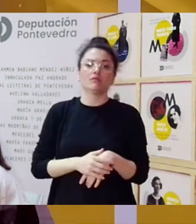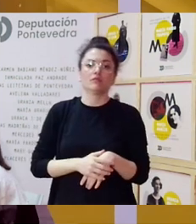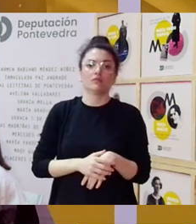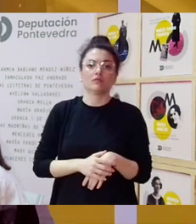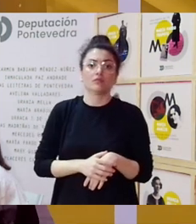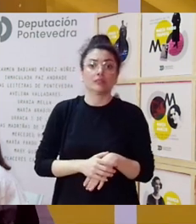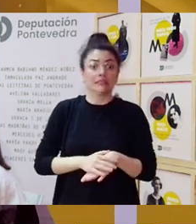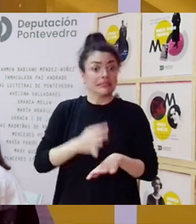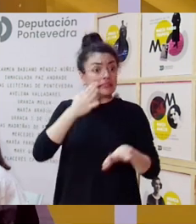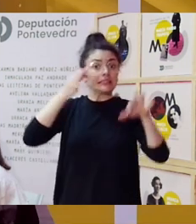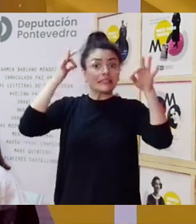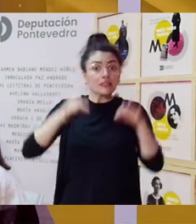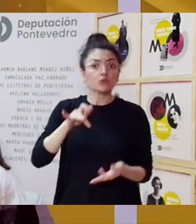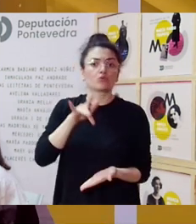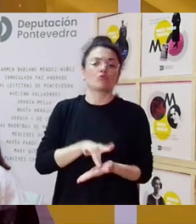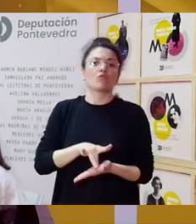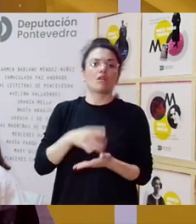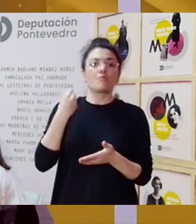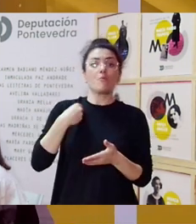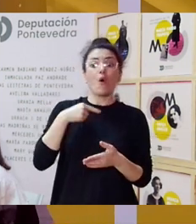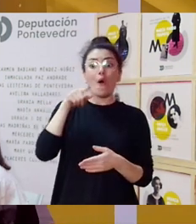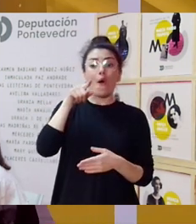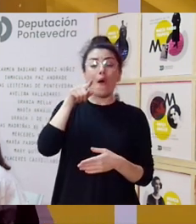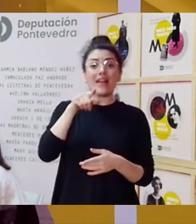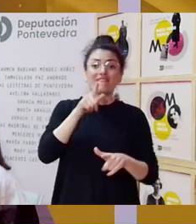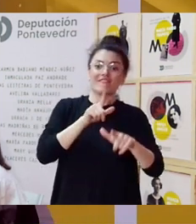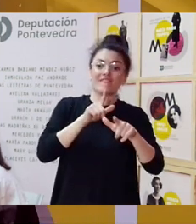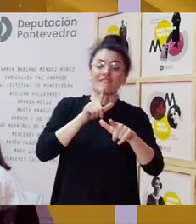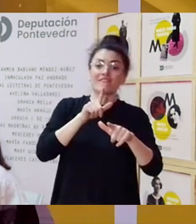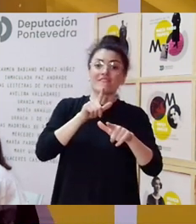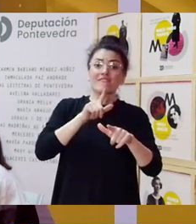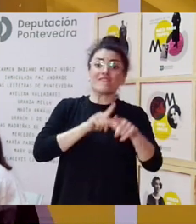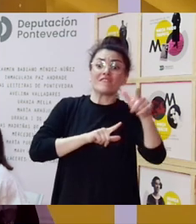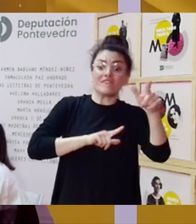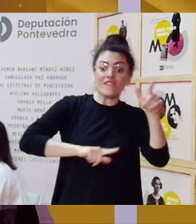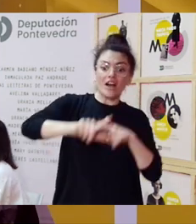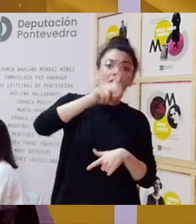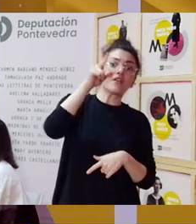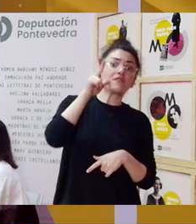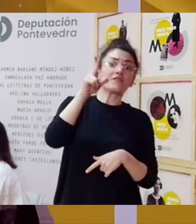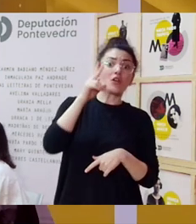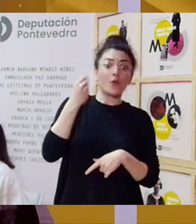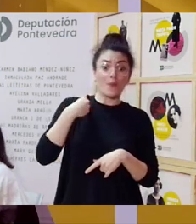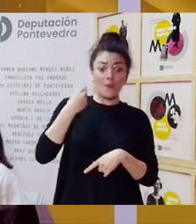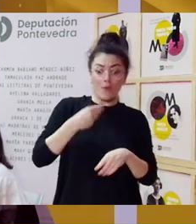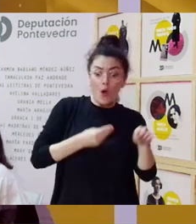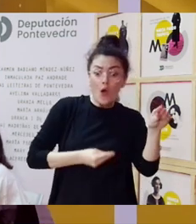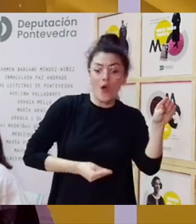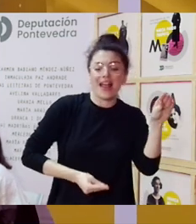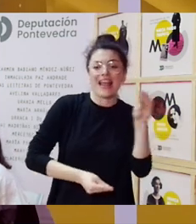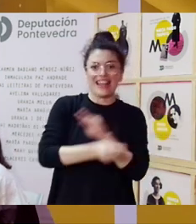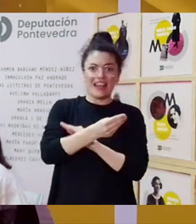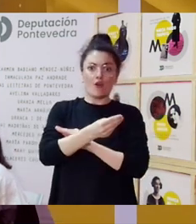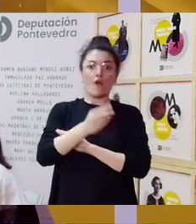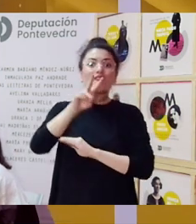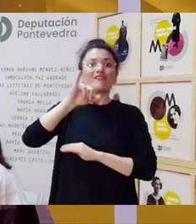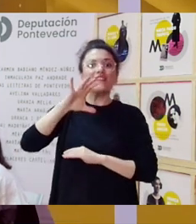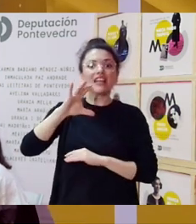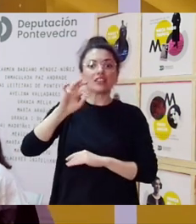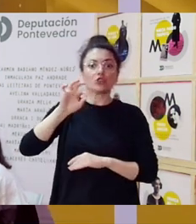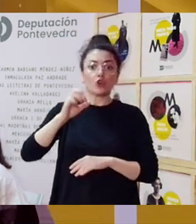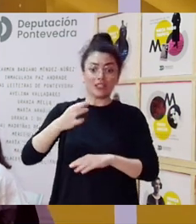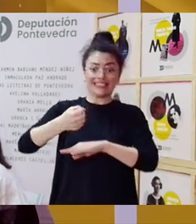No mismo momento viaxaba para Vigo o seu fillo Víctor. En sentido contrario, en outro